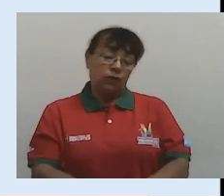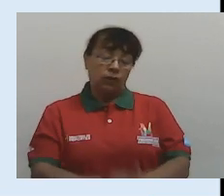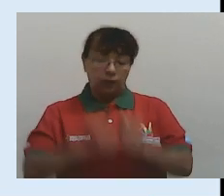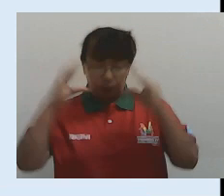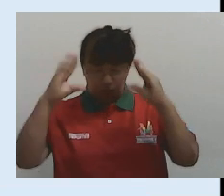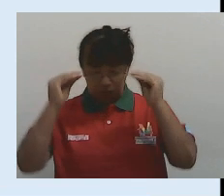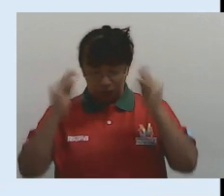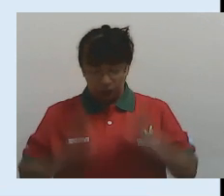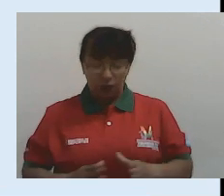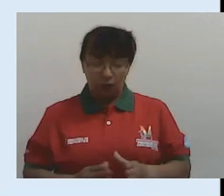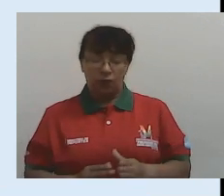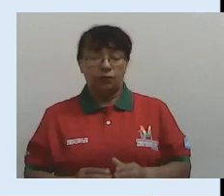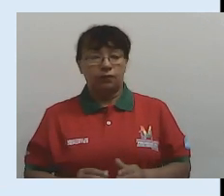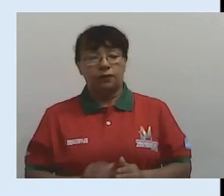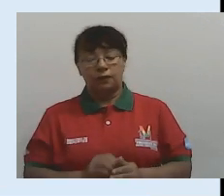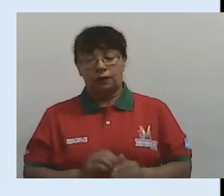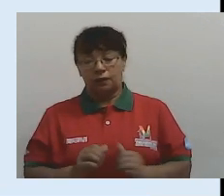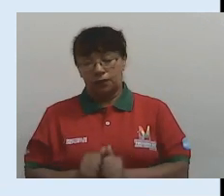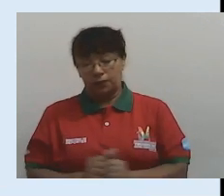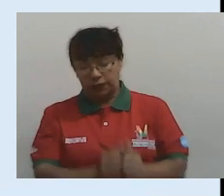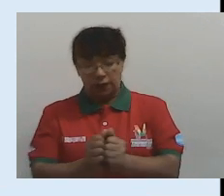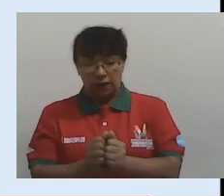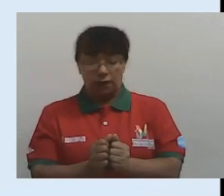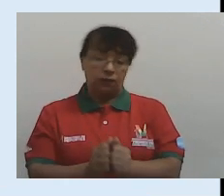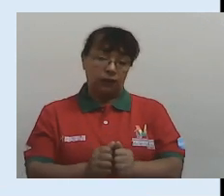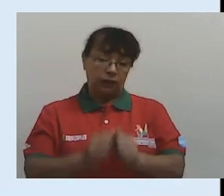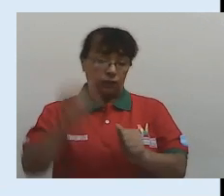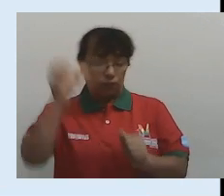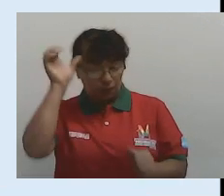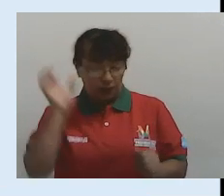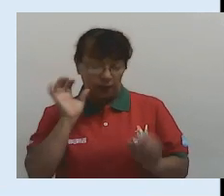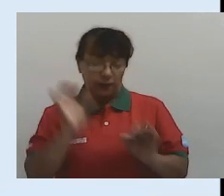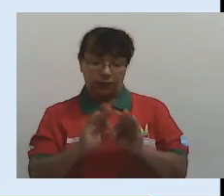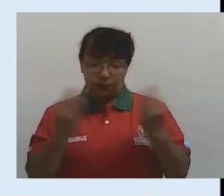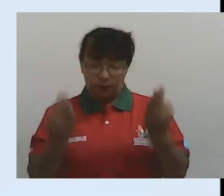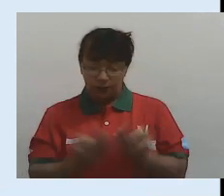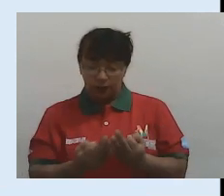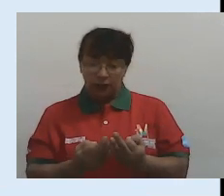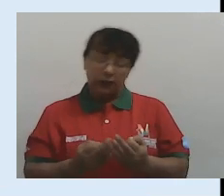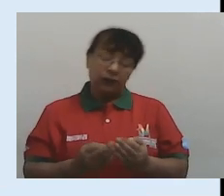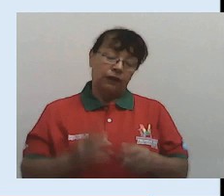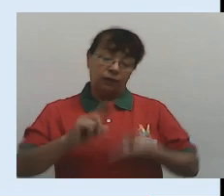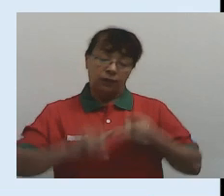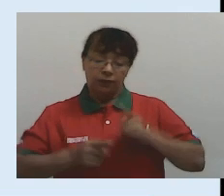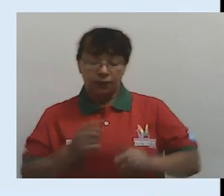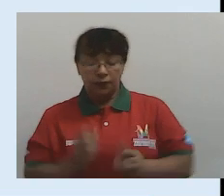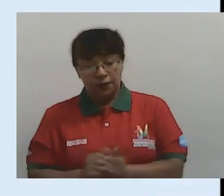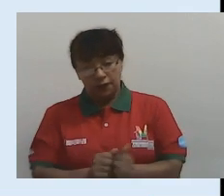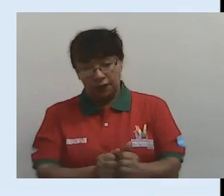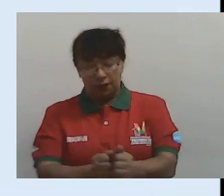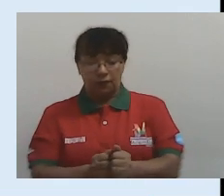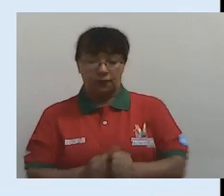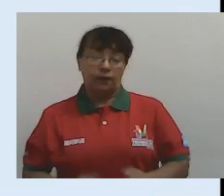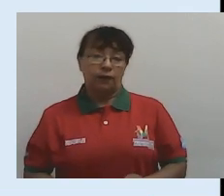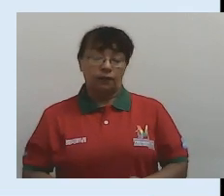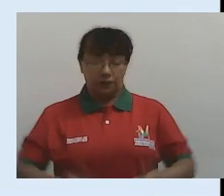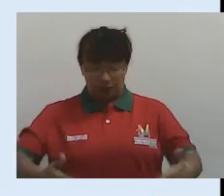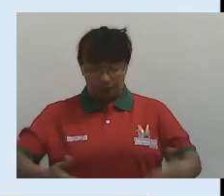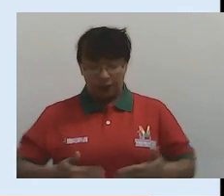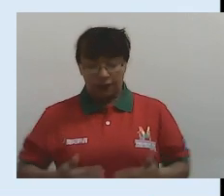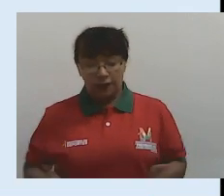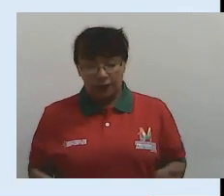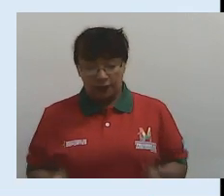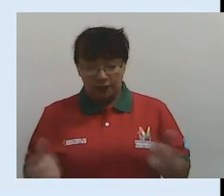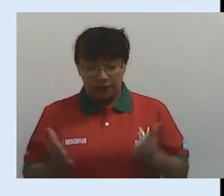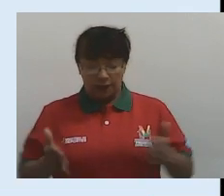se olvide. Entonces, en el mini, el árbitro tiene que hacer que pruebe de nuevo. Y no le tiene que tomar ya en